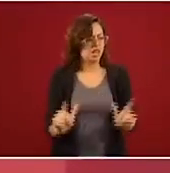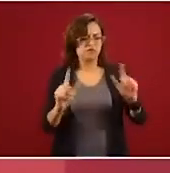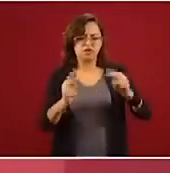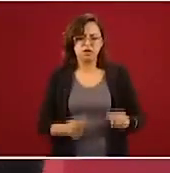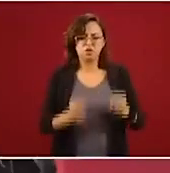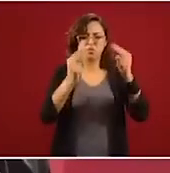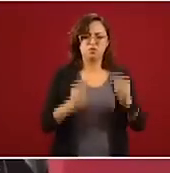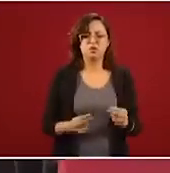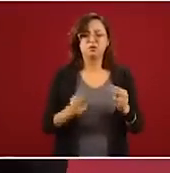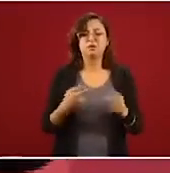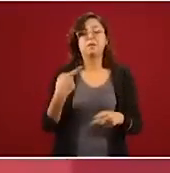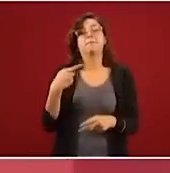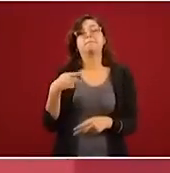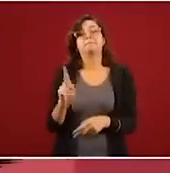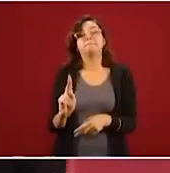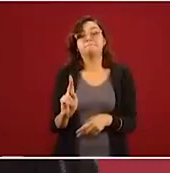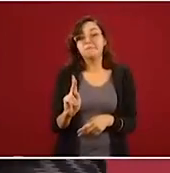pero era libre comercio